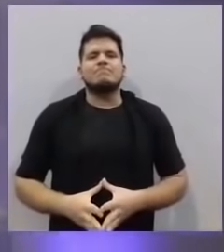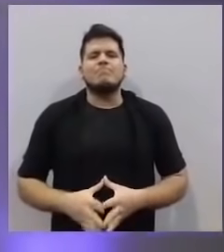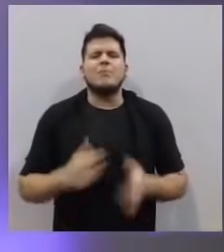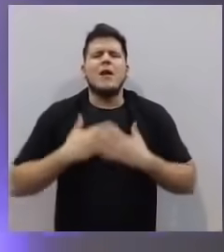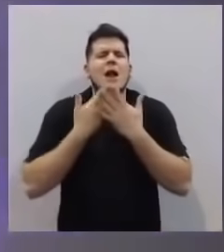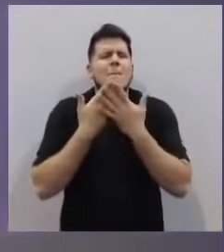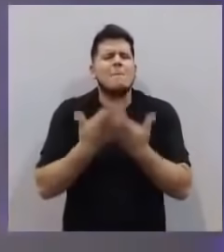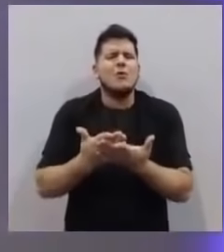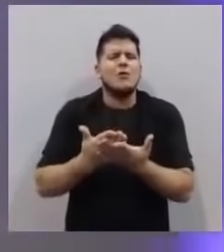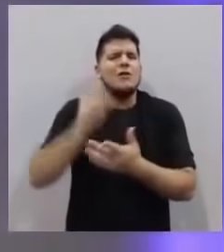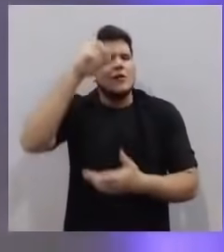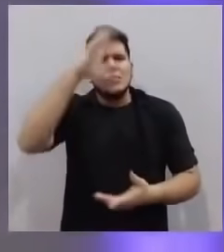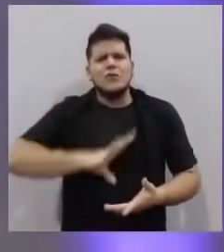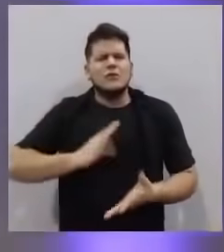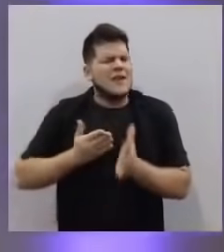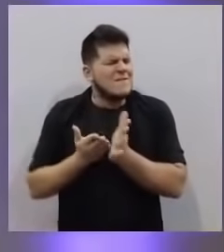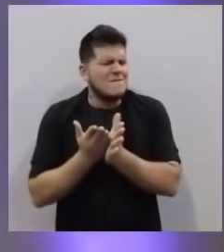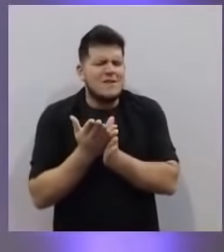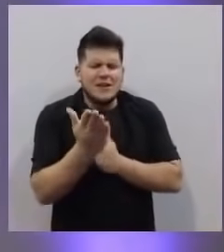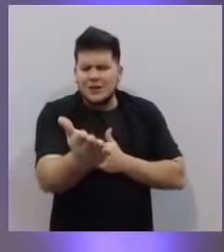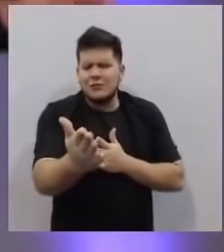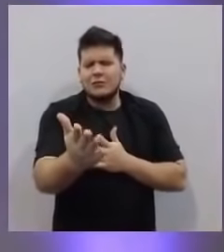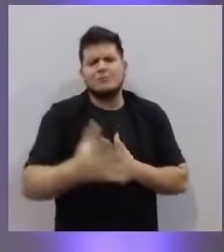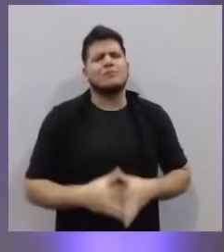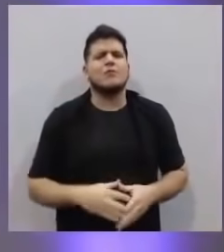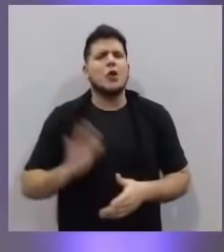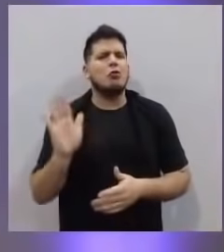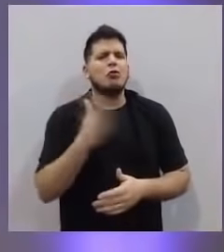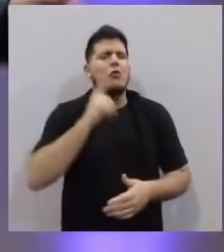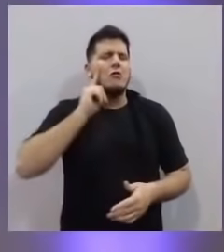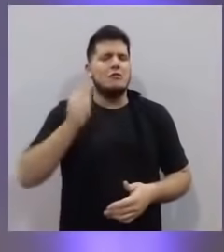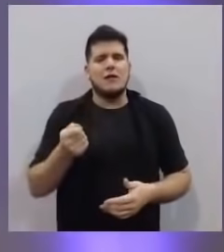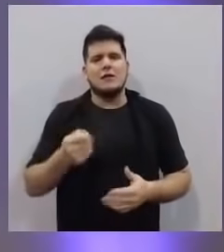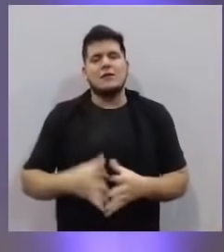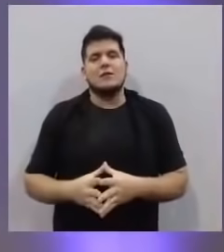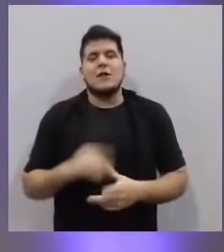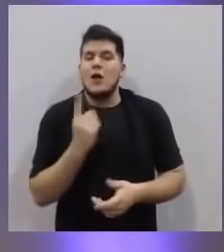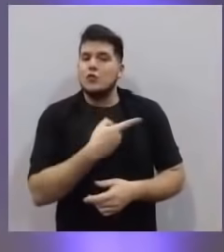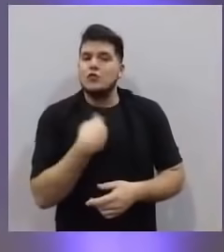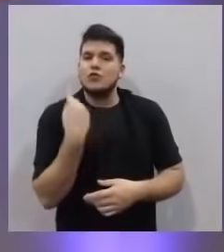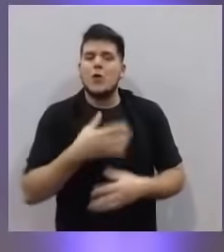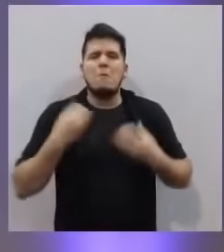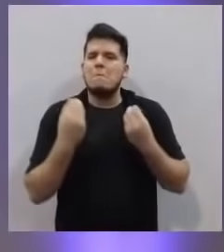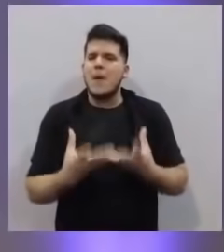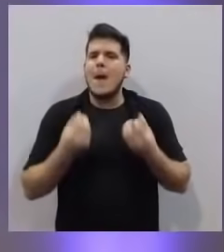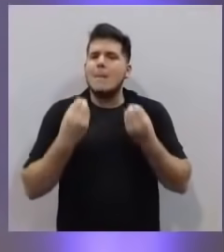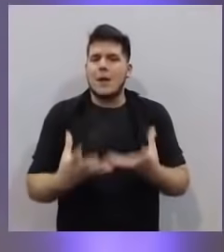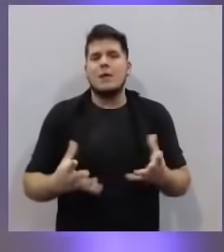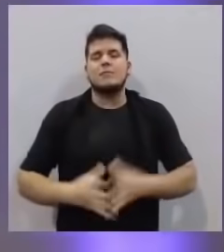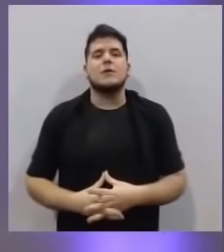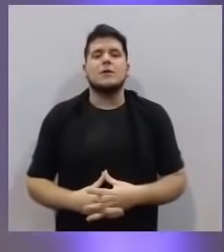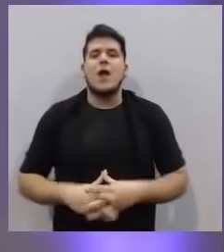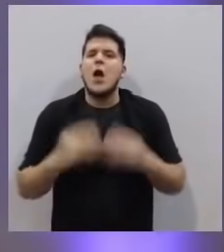misericordia su amor todos los días y te vai siempre bien algunos de ustedes van a recibir